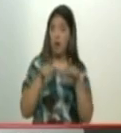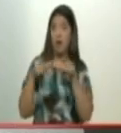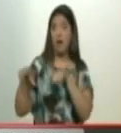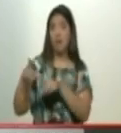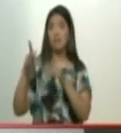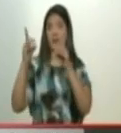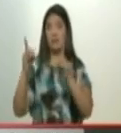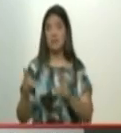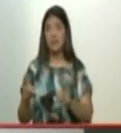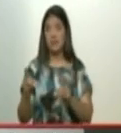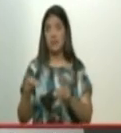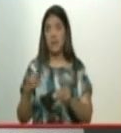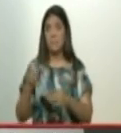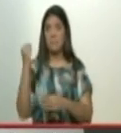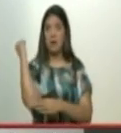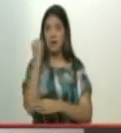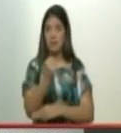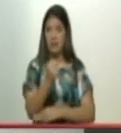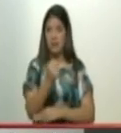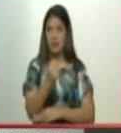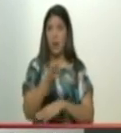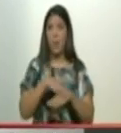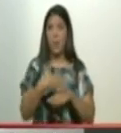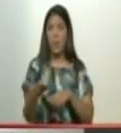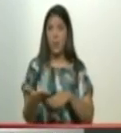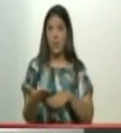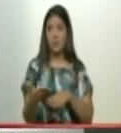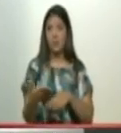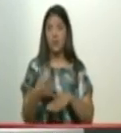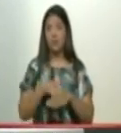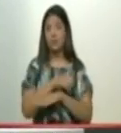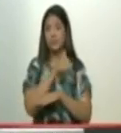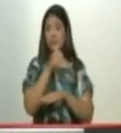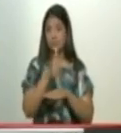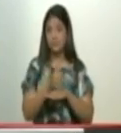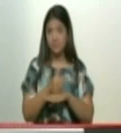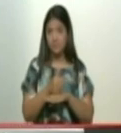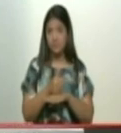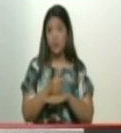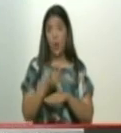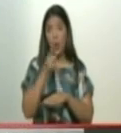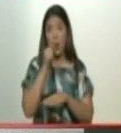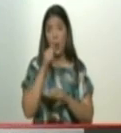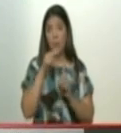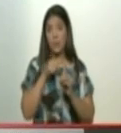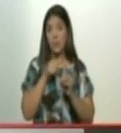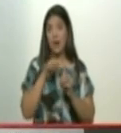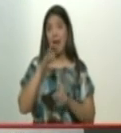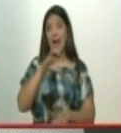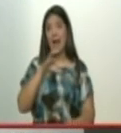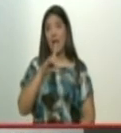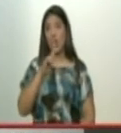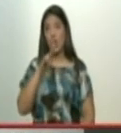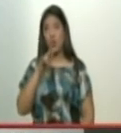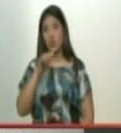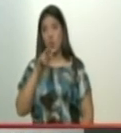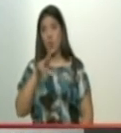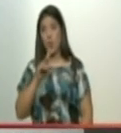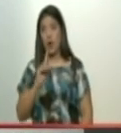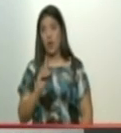deciden quitarle la vida por encargo de el señor Eduardo Trejo Mosquera, quien